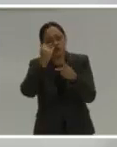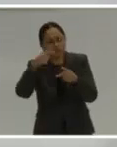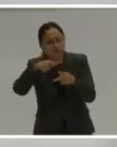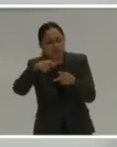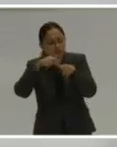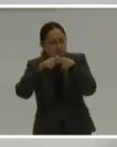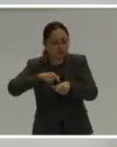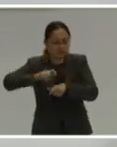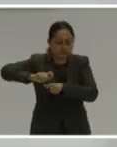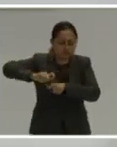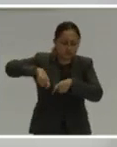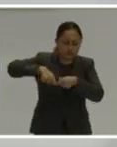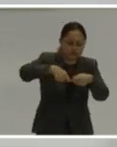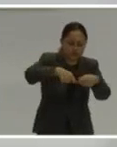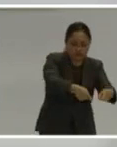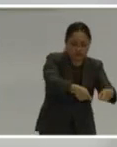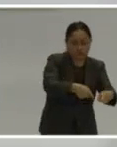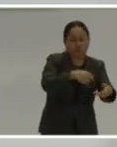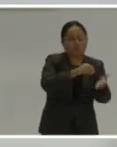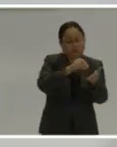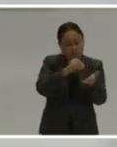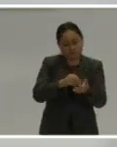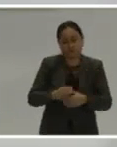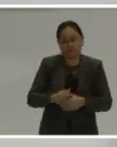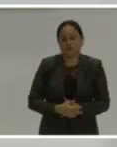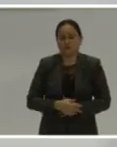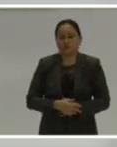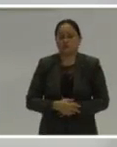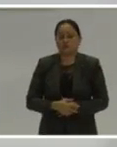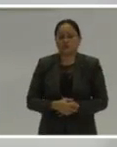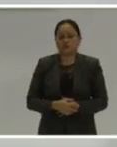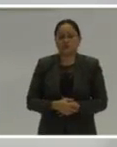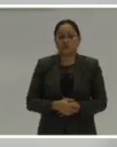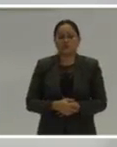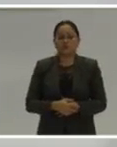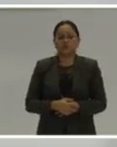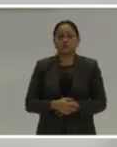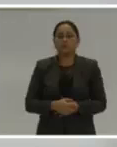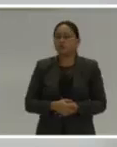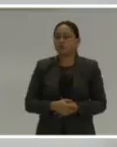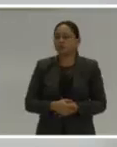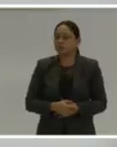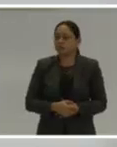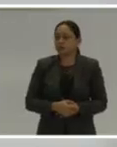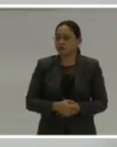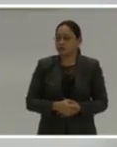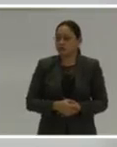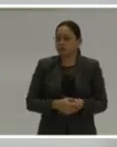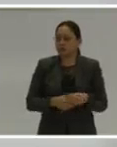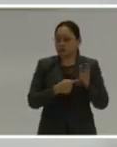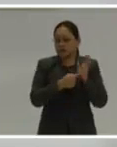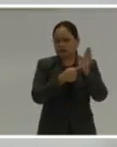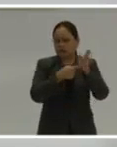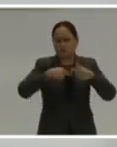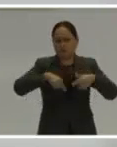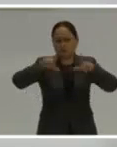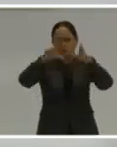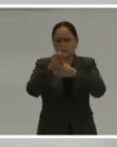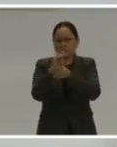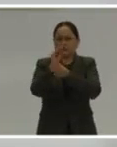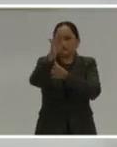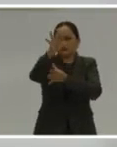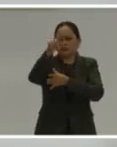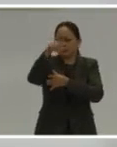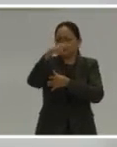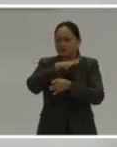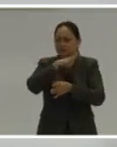continúe, diremos, como pueblos indígenas. Ahí están primero los